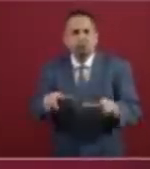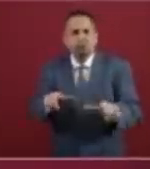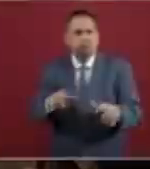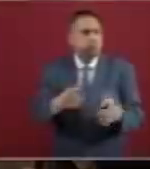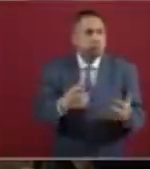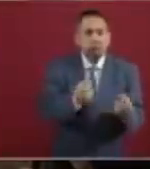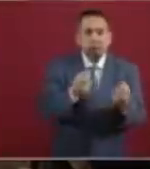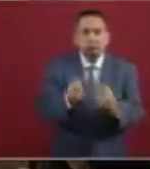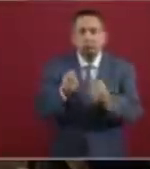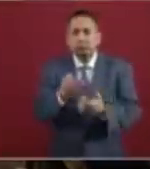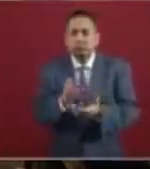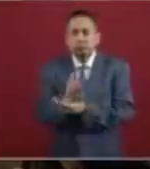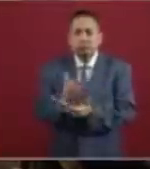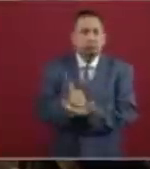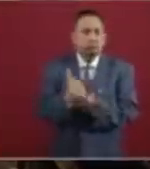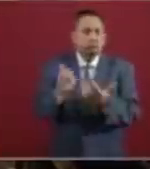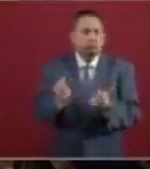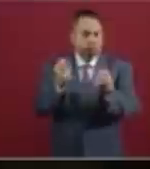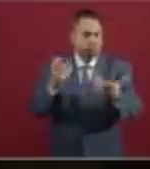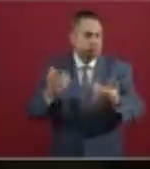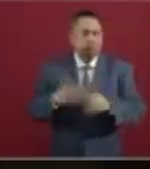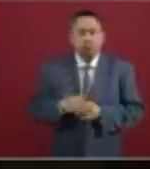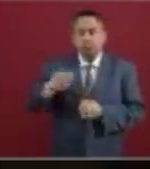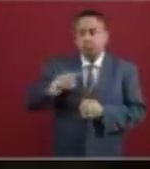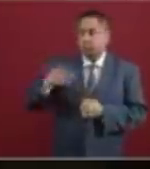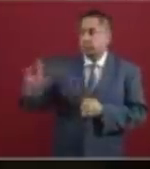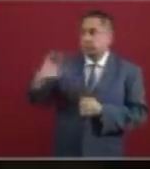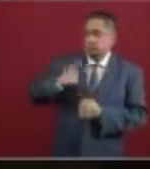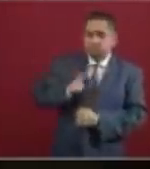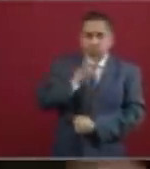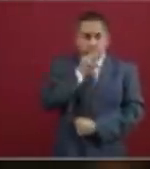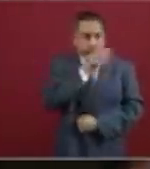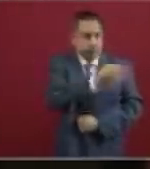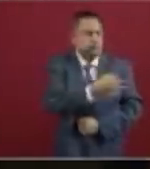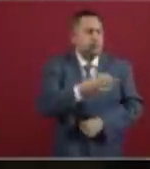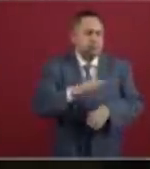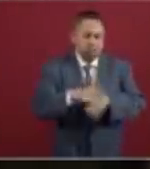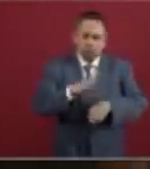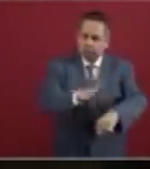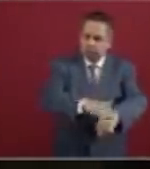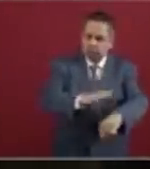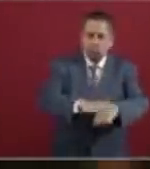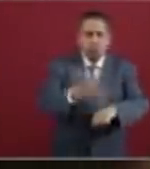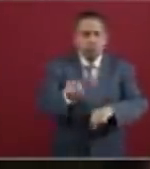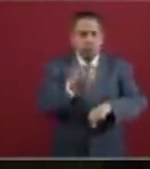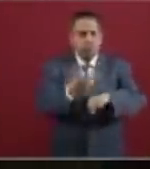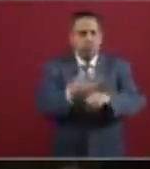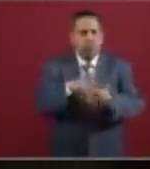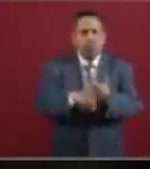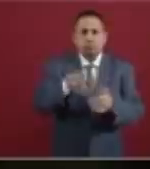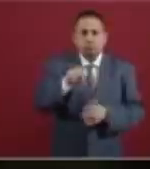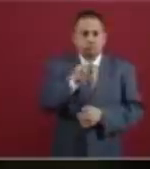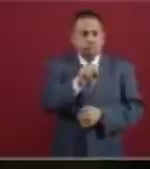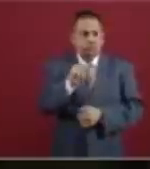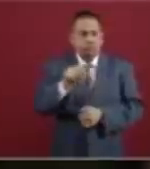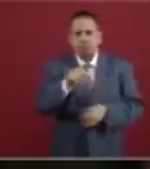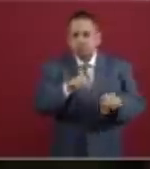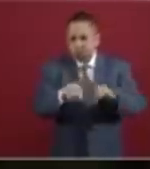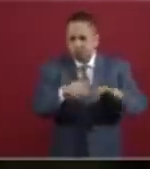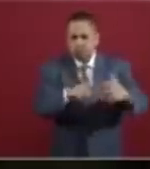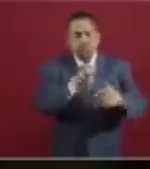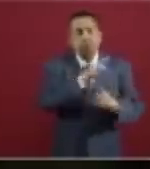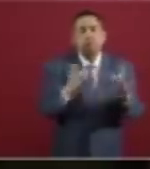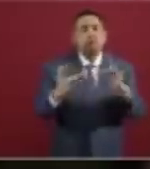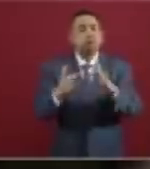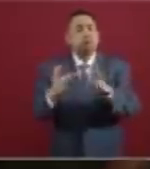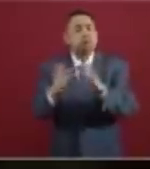empresas. La gente me ha pedido que le solicite a usted que exhorte a la Secretaría del Trabajo para que se acerque al estado de